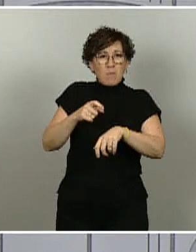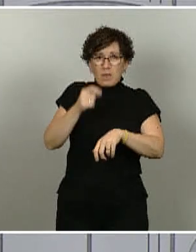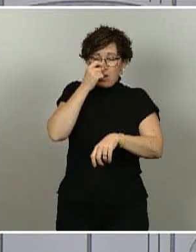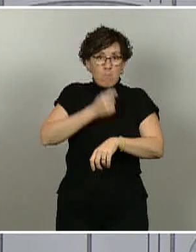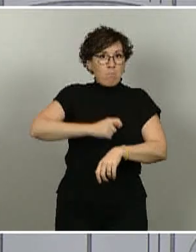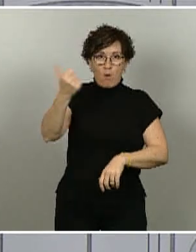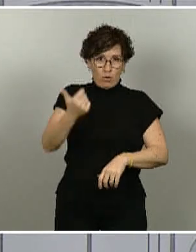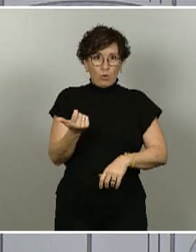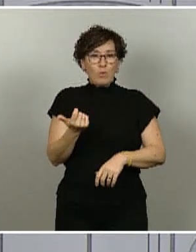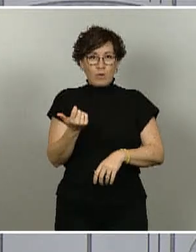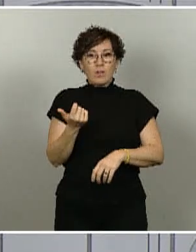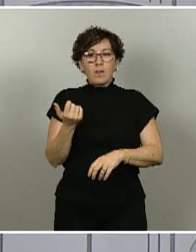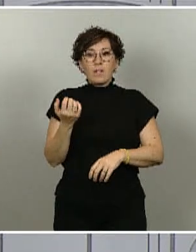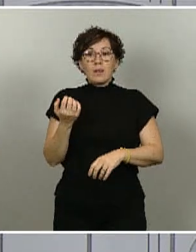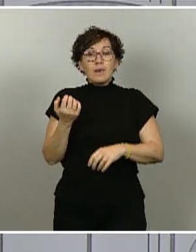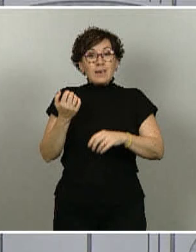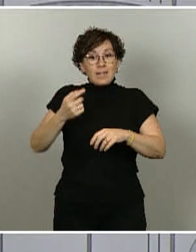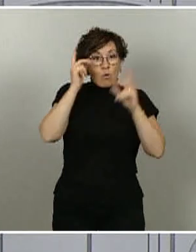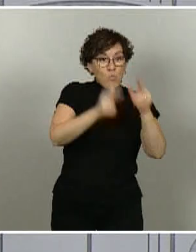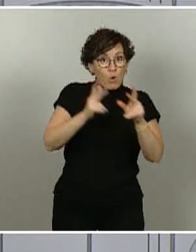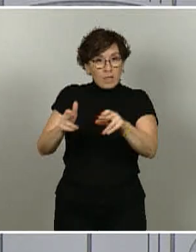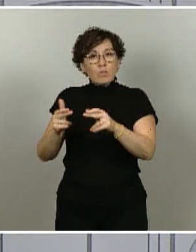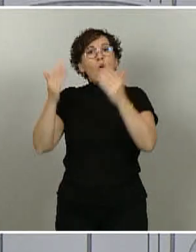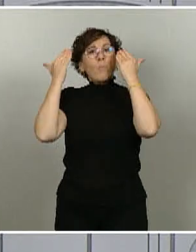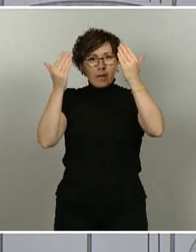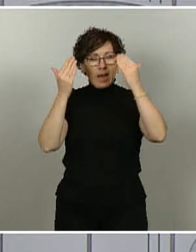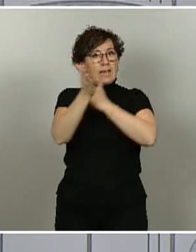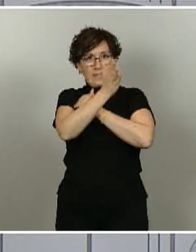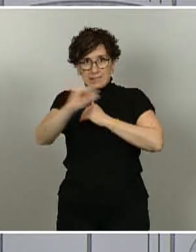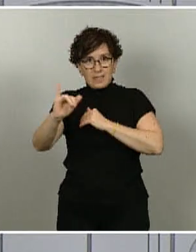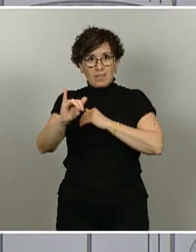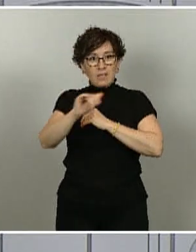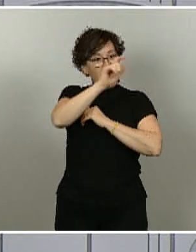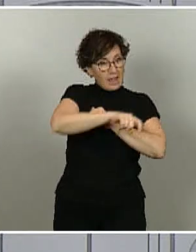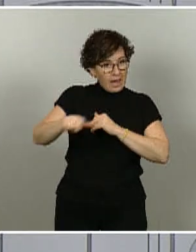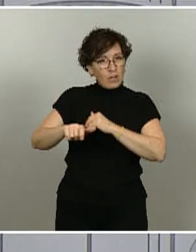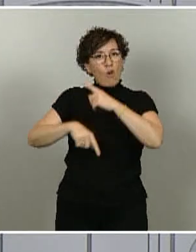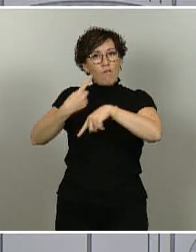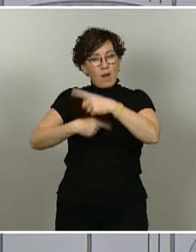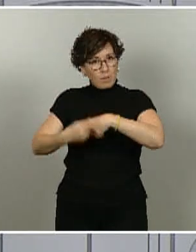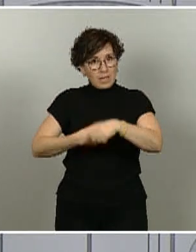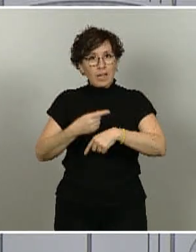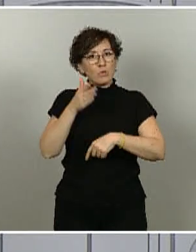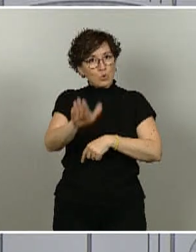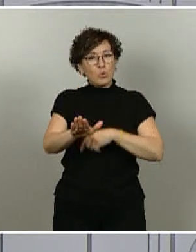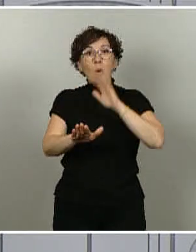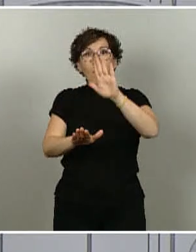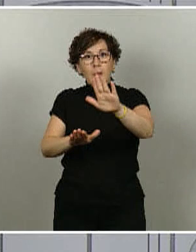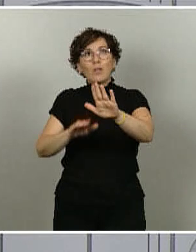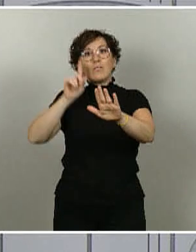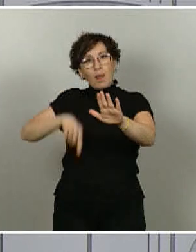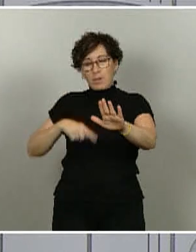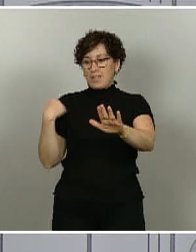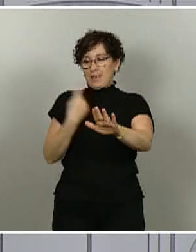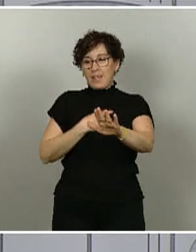que manejar a nuestros muertos, se lo merecen, sus familias se lo merecen, pero tenemos que evitar riesgos de contagio que produzcan más.